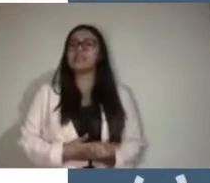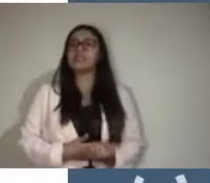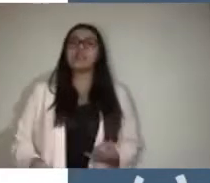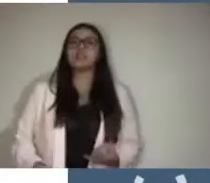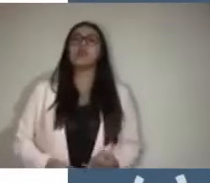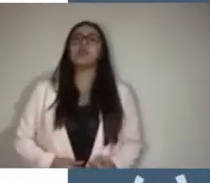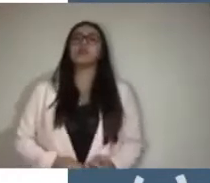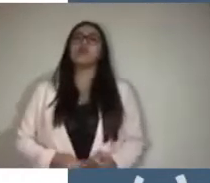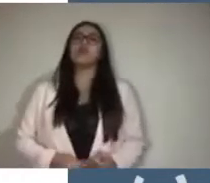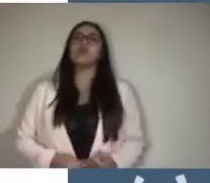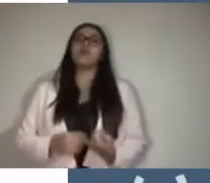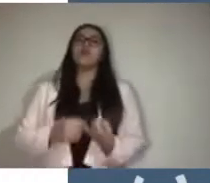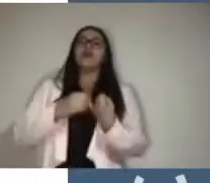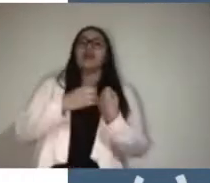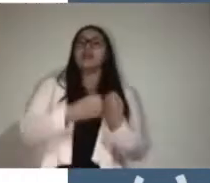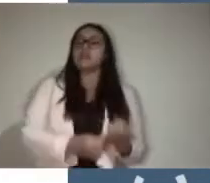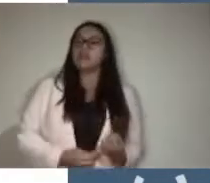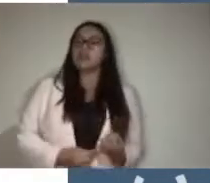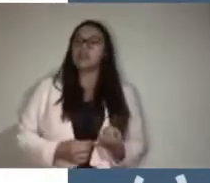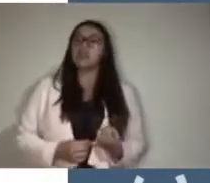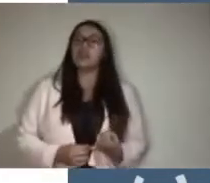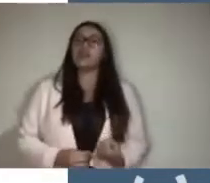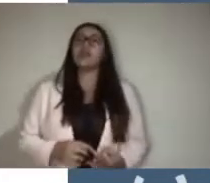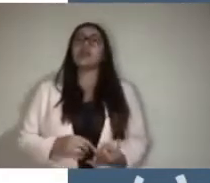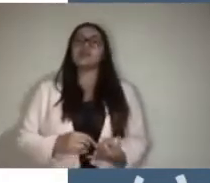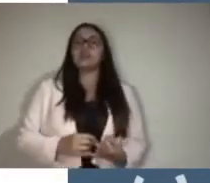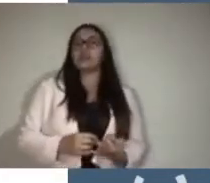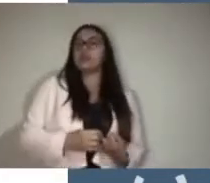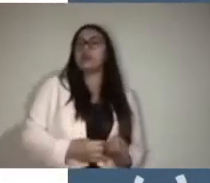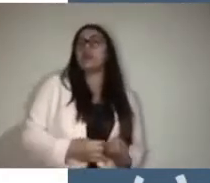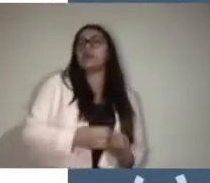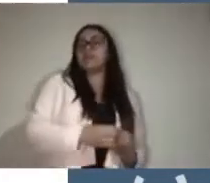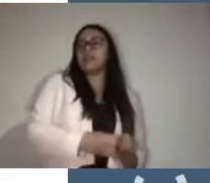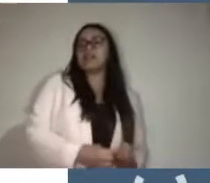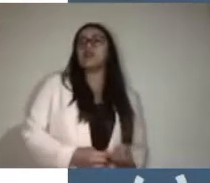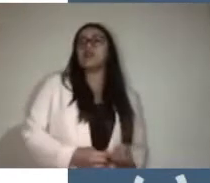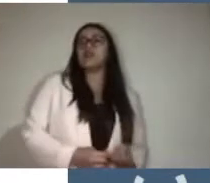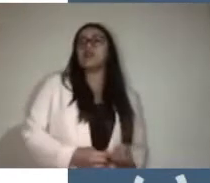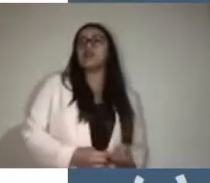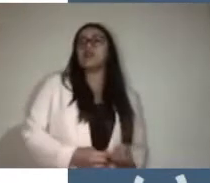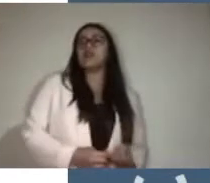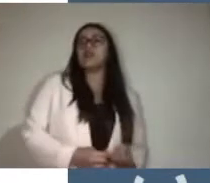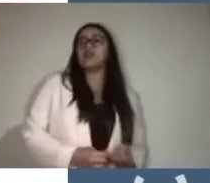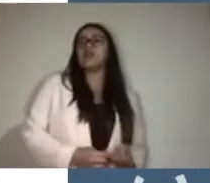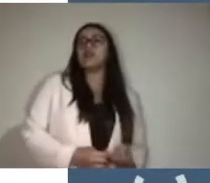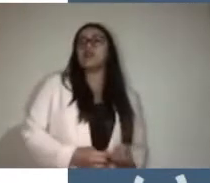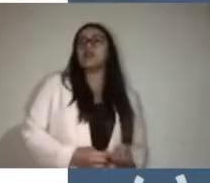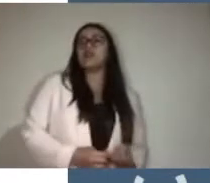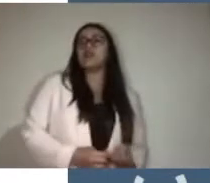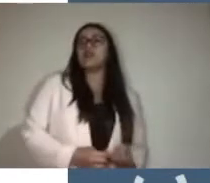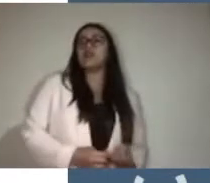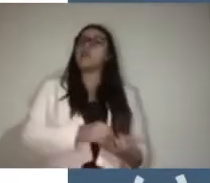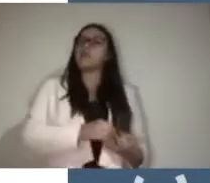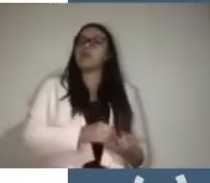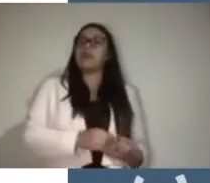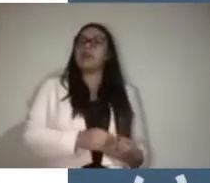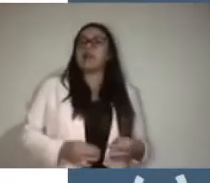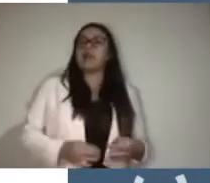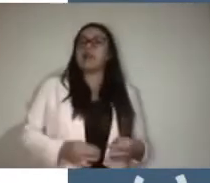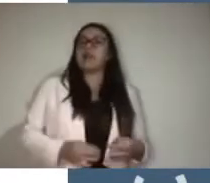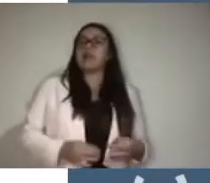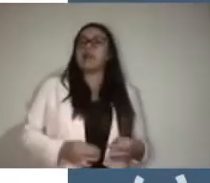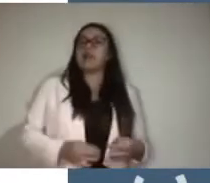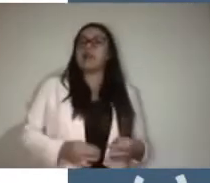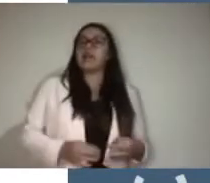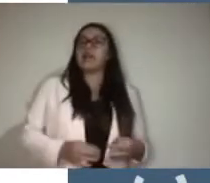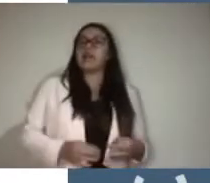relacionada con factores de riesgo como el diagnóstico tardío, el acceso limitado a investigación y a tratamientos de alta calidad y a